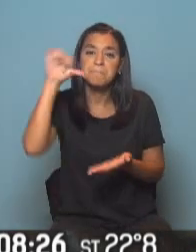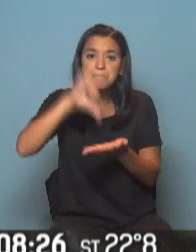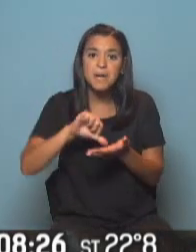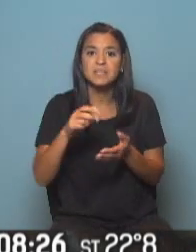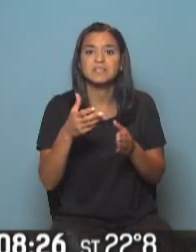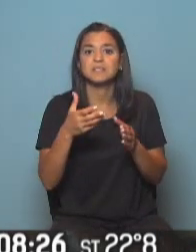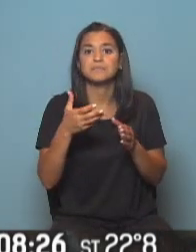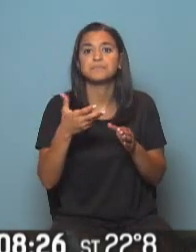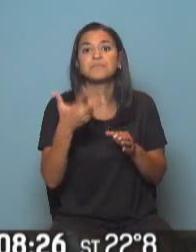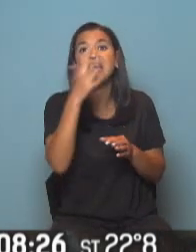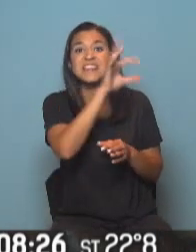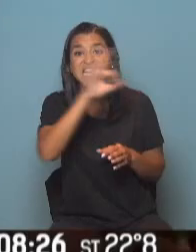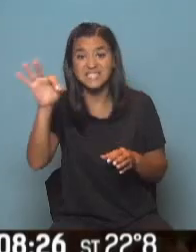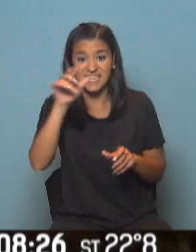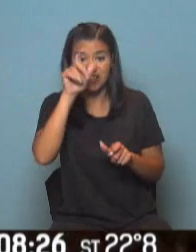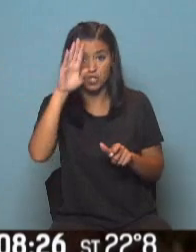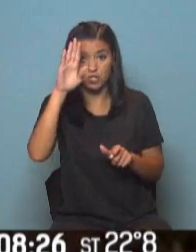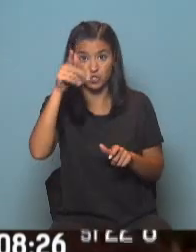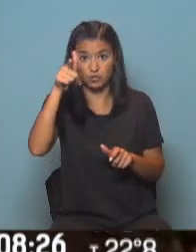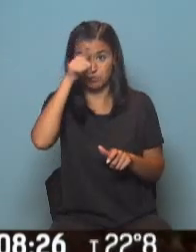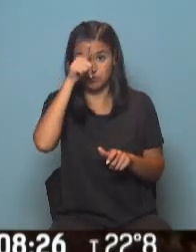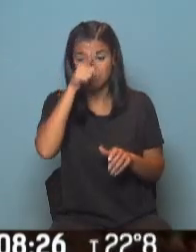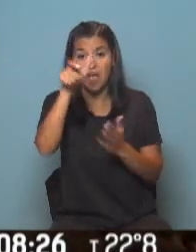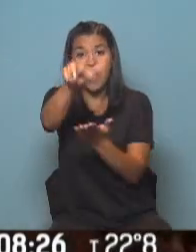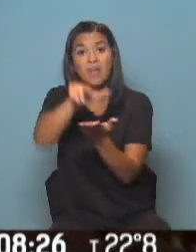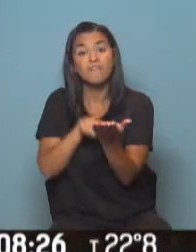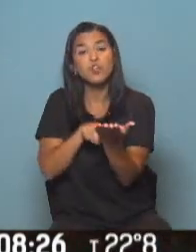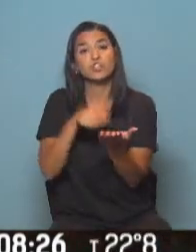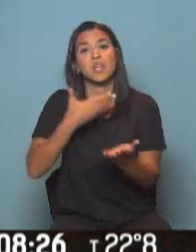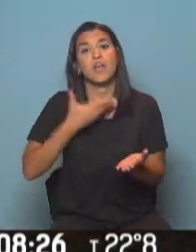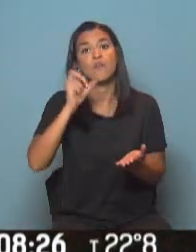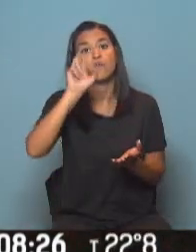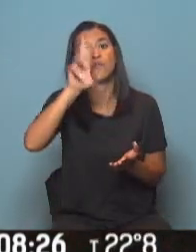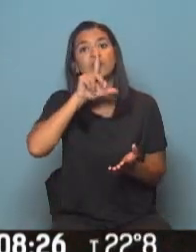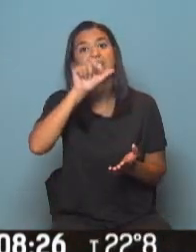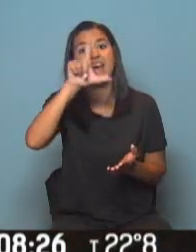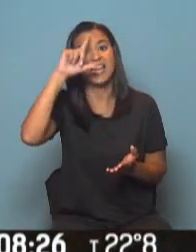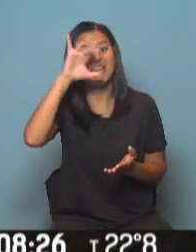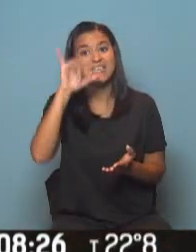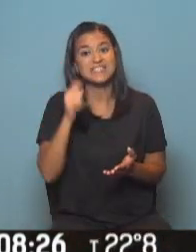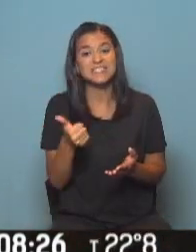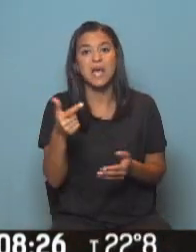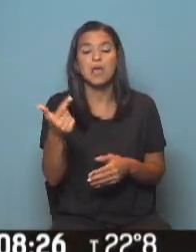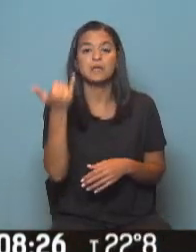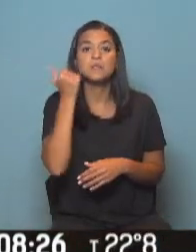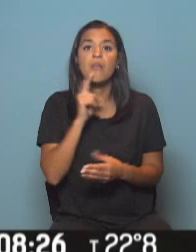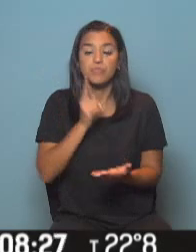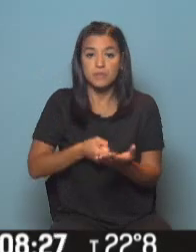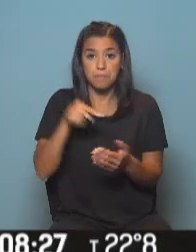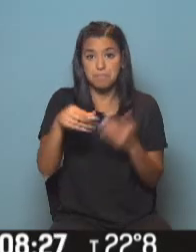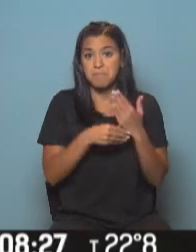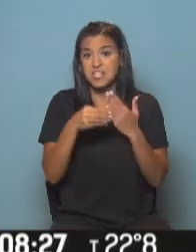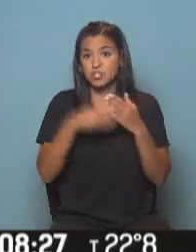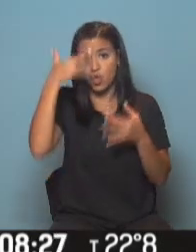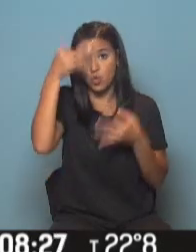300 efectivos justamente a fortaleza el Noroeste del vecino país la decisión fue puesta en marcha por el actual ministro de